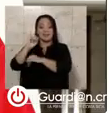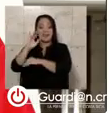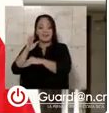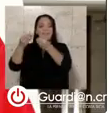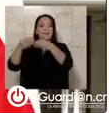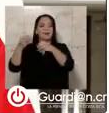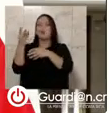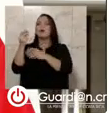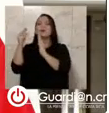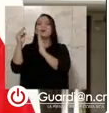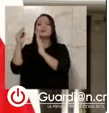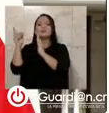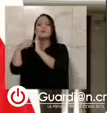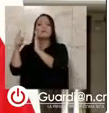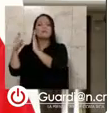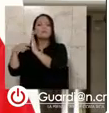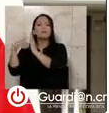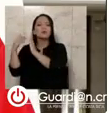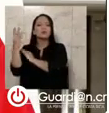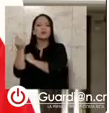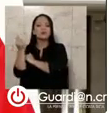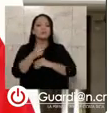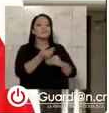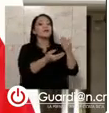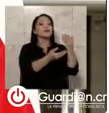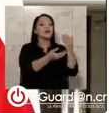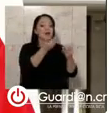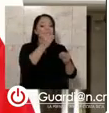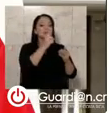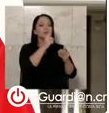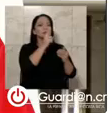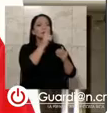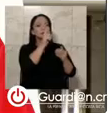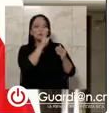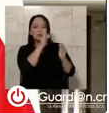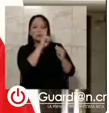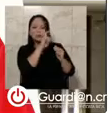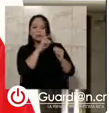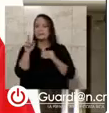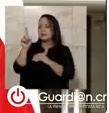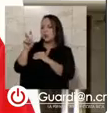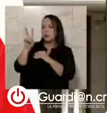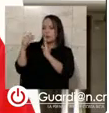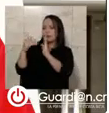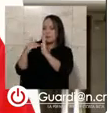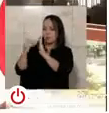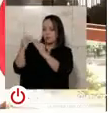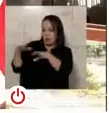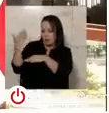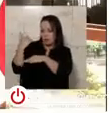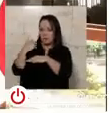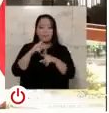¿cuántos miles de millones en el 22? Casi 100 mil millones. No, 120 mil creo, pero bueno. Alrededor. Y el 23 lo